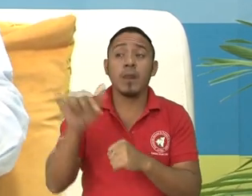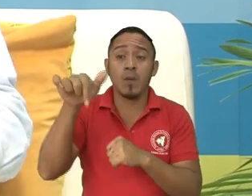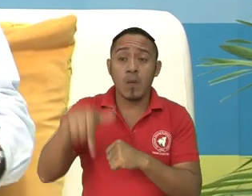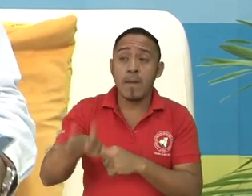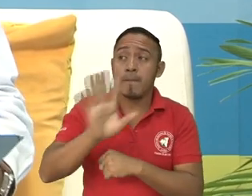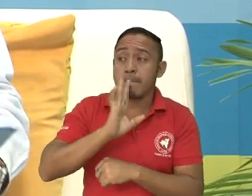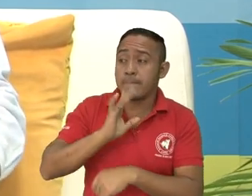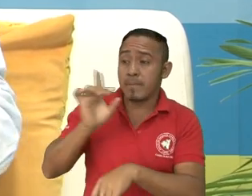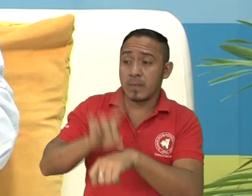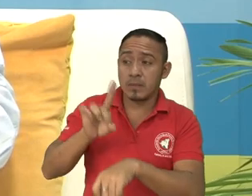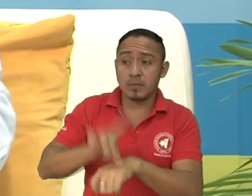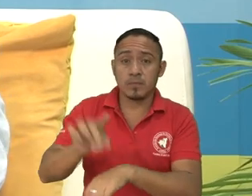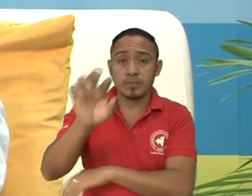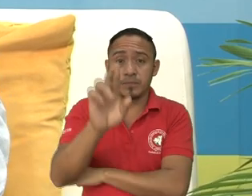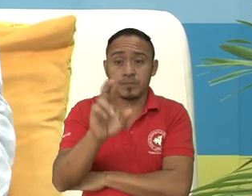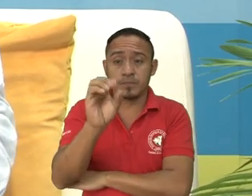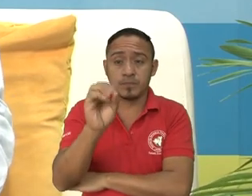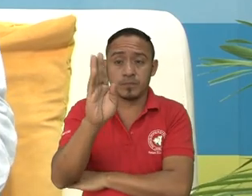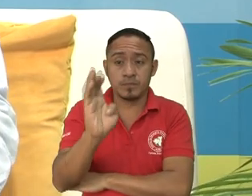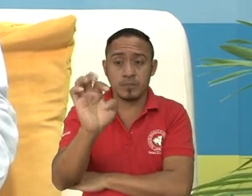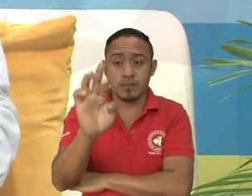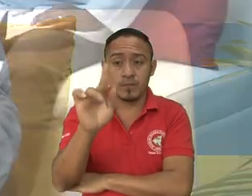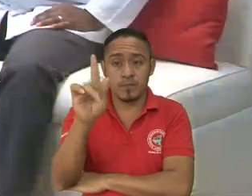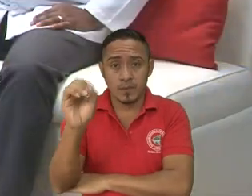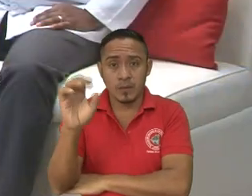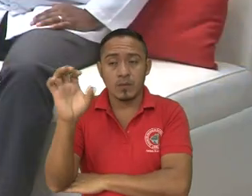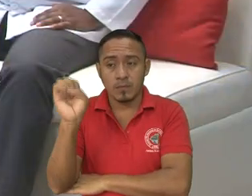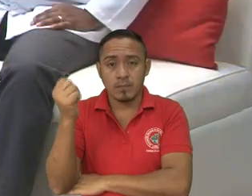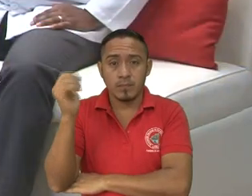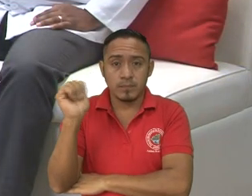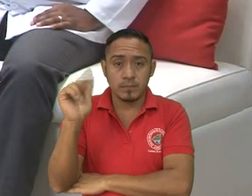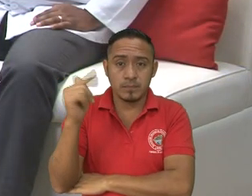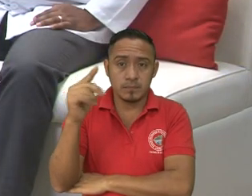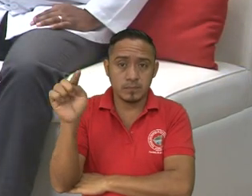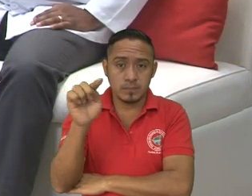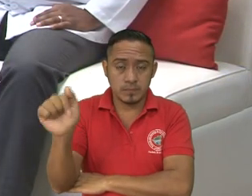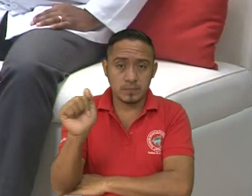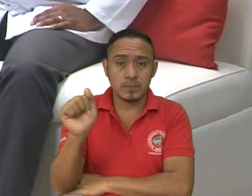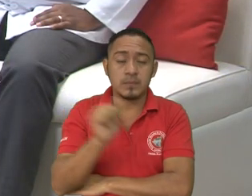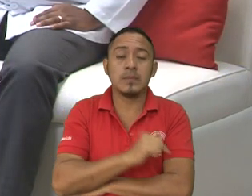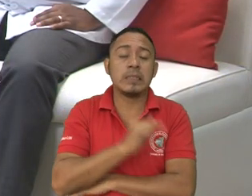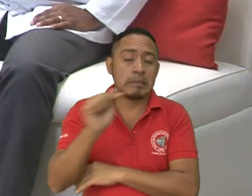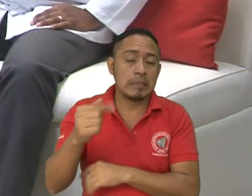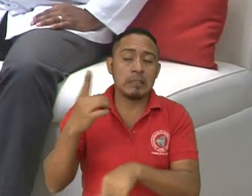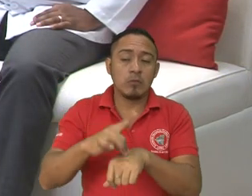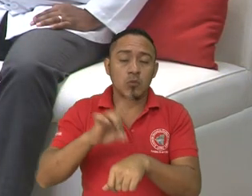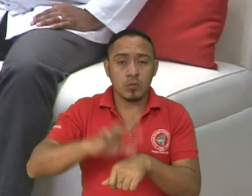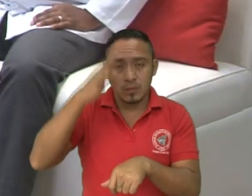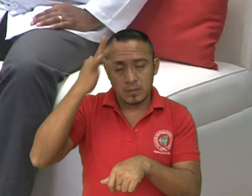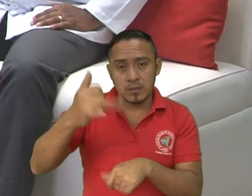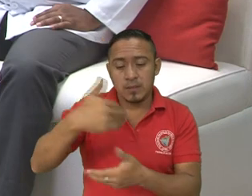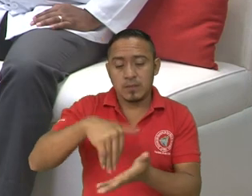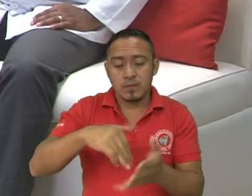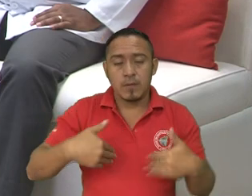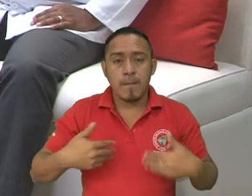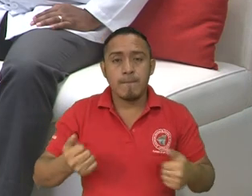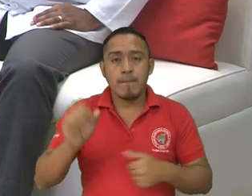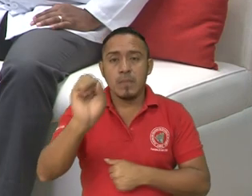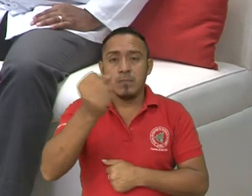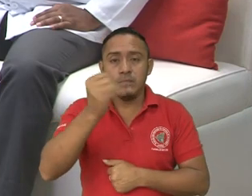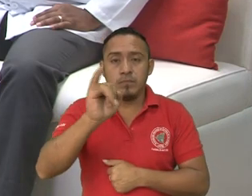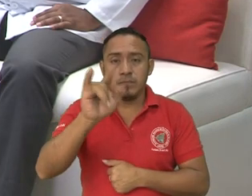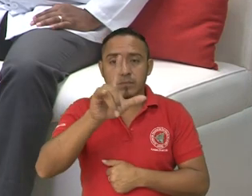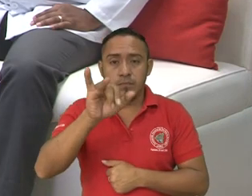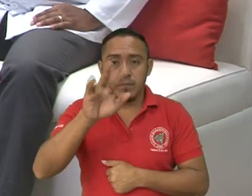con el doctor Roberto Sánchez, médico general del Centro de Salud Silvia Ferrufino. Con él estamos hablando sobre la